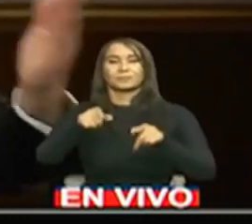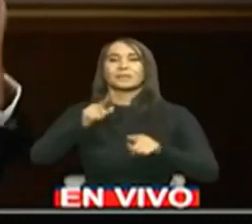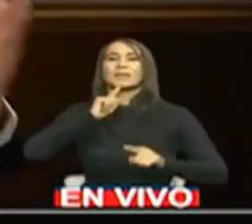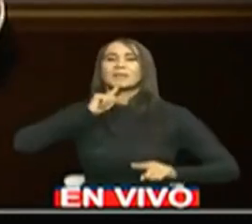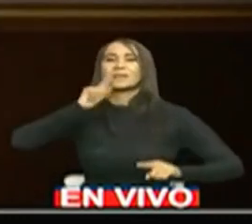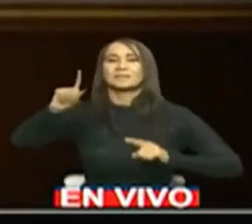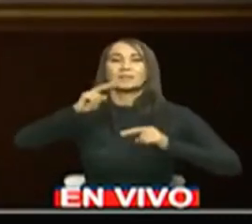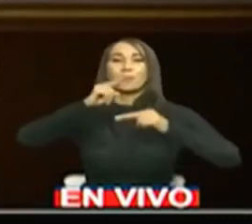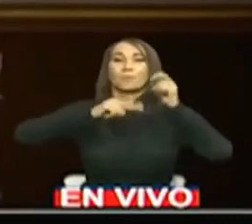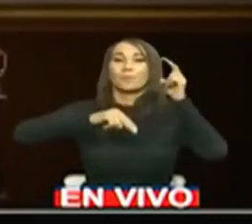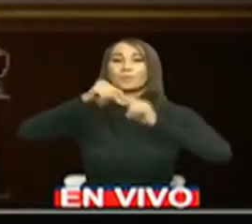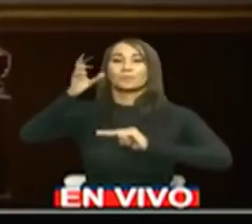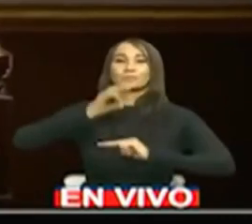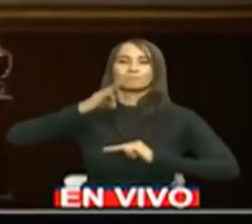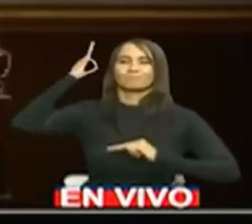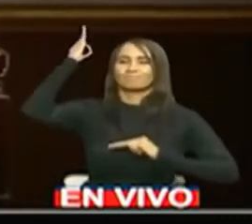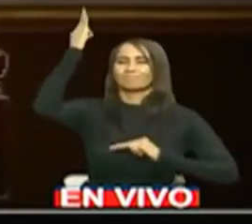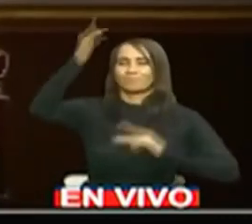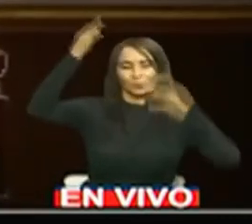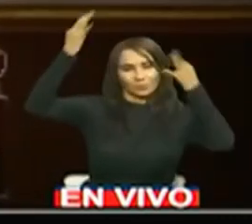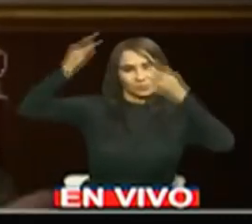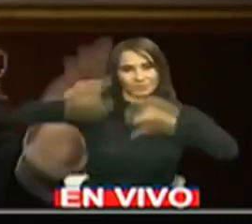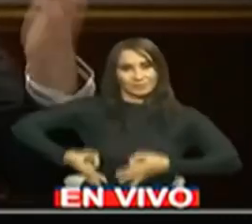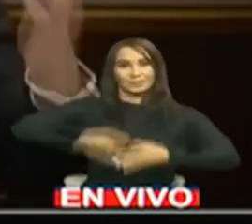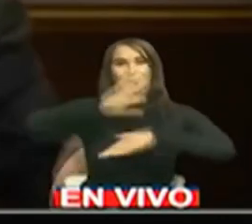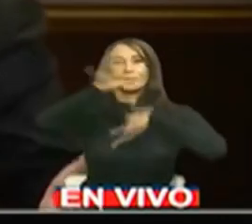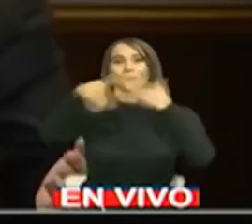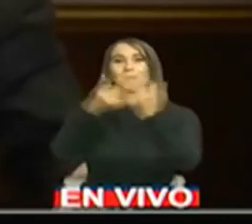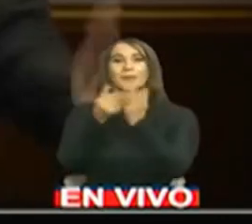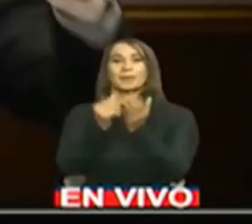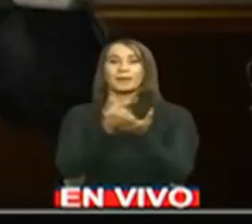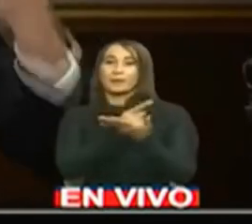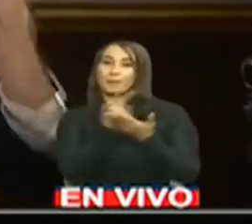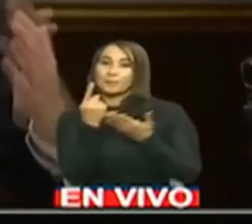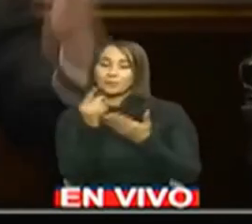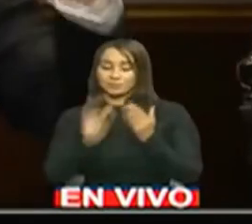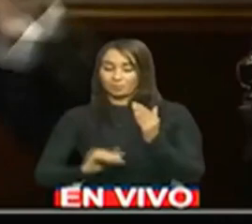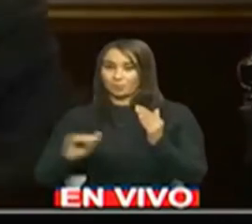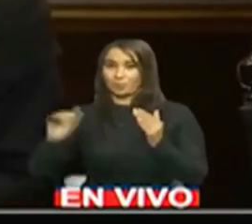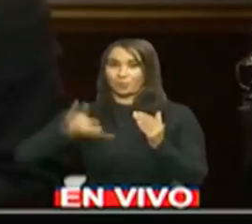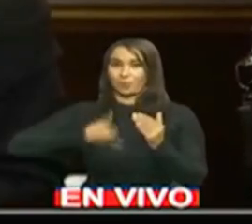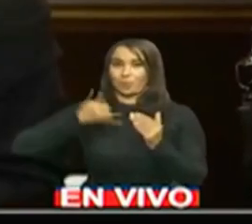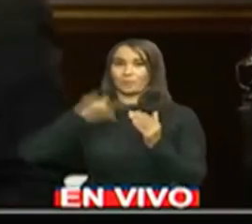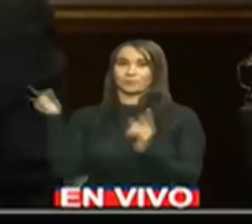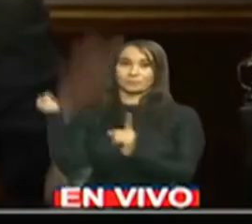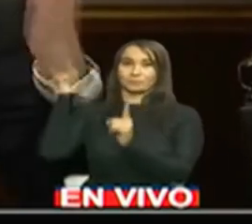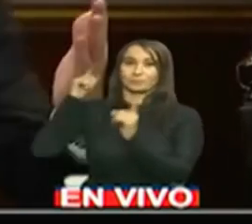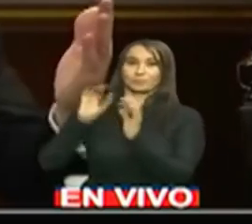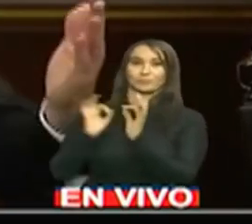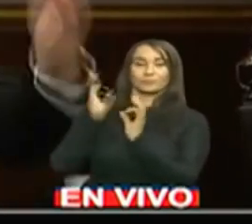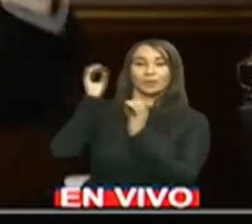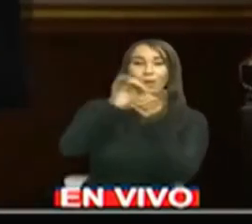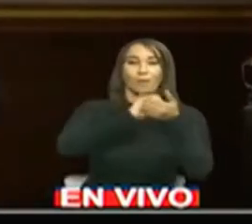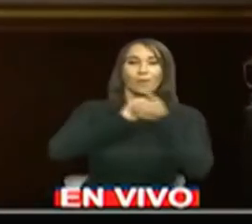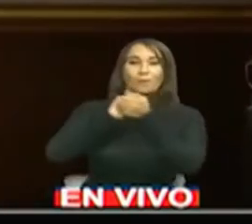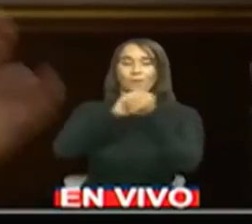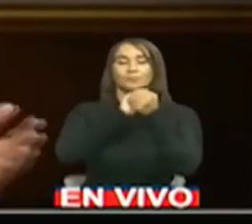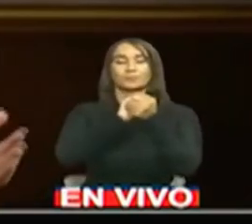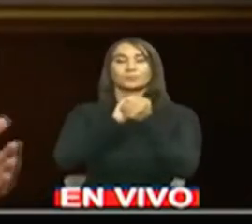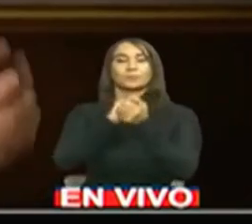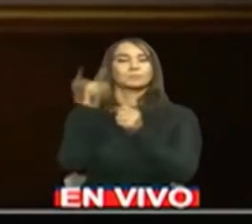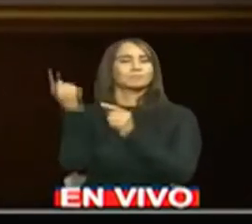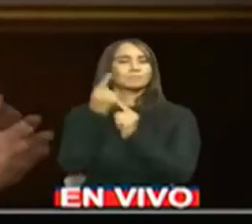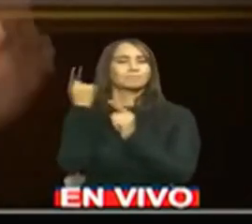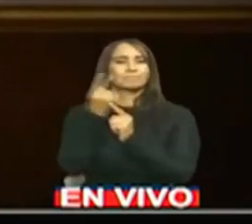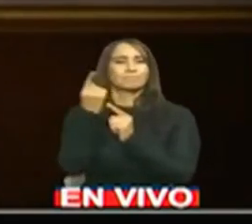Estamos construyendo un futuro digno para las próximas generaciones que vendrán. Juntos, como